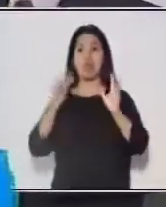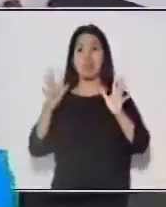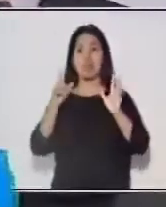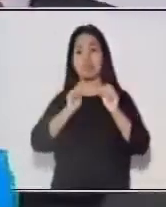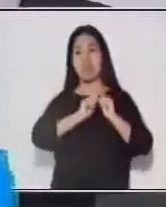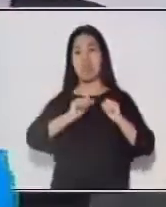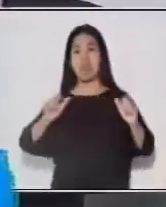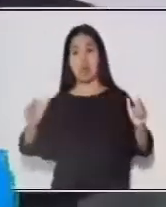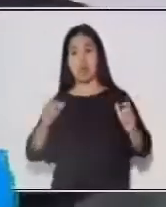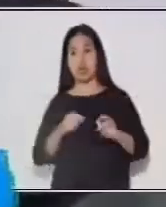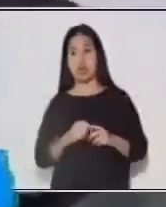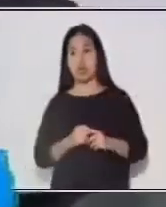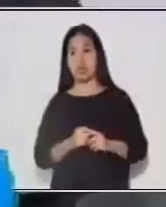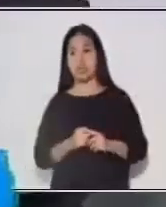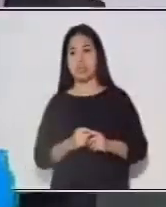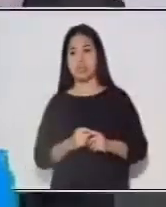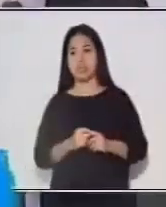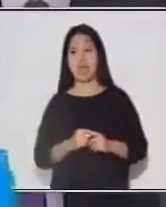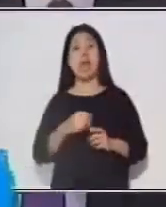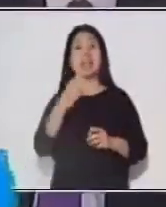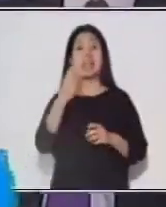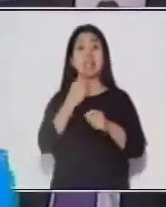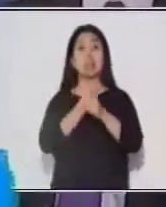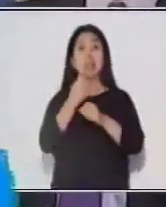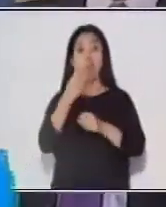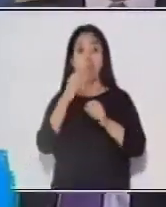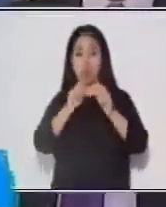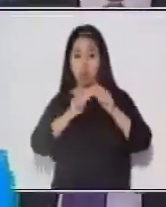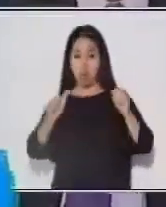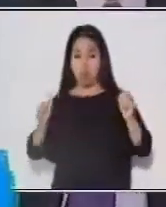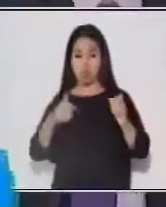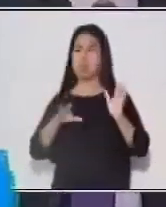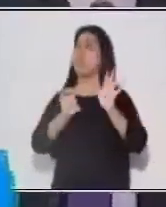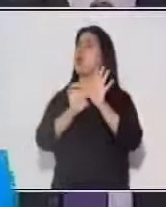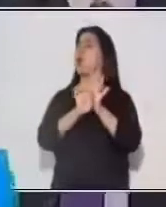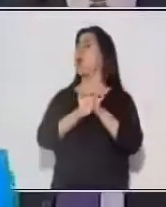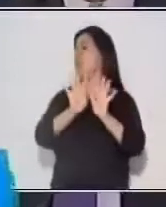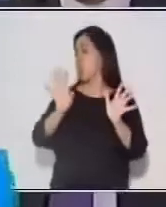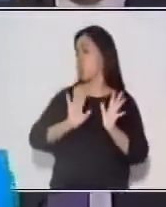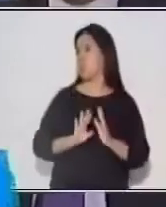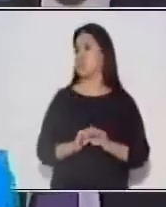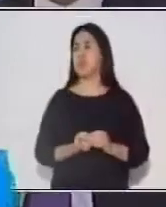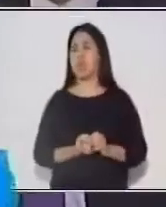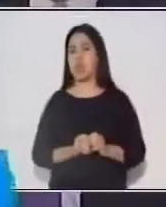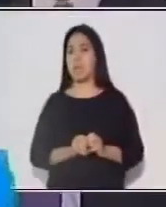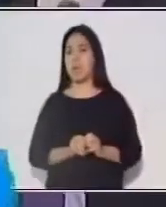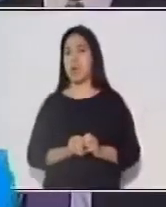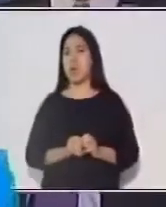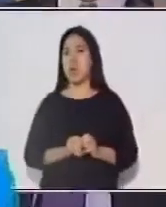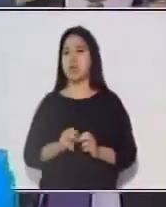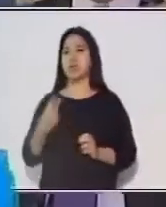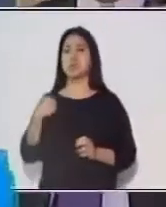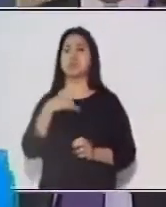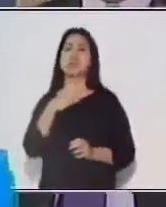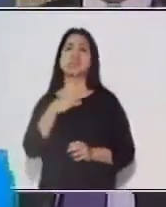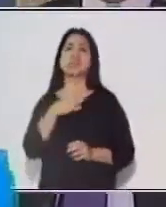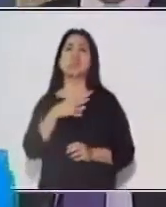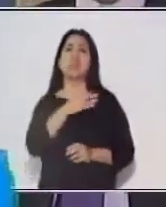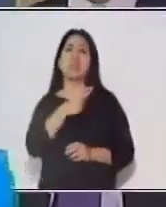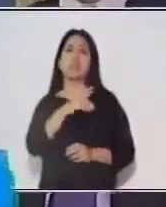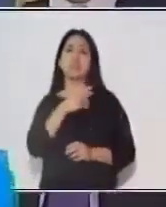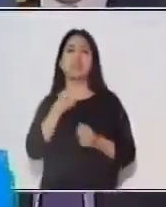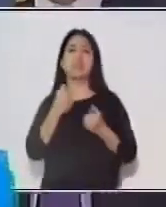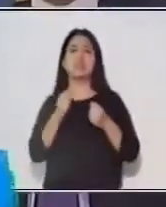¿Dónde podemos aplicar este conocimiento? Por ejemplo, si deseáramos hacer una